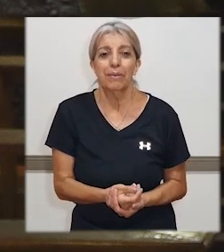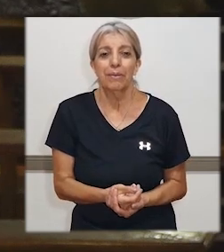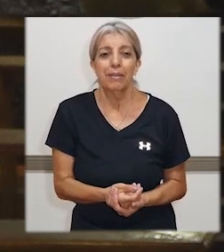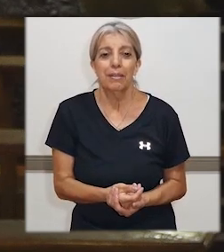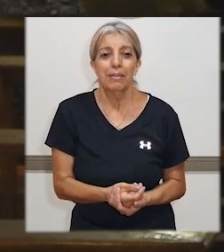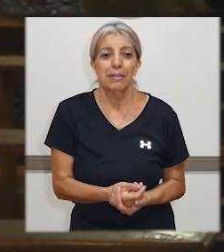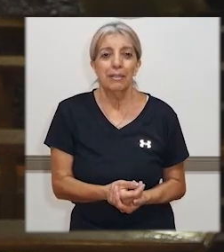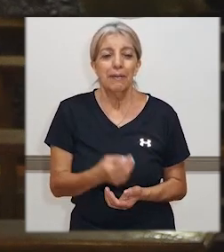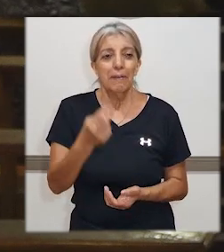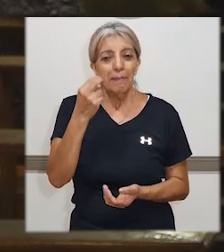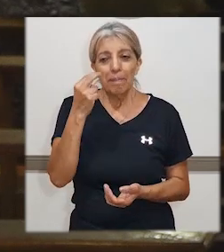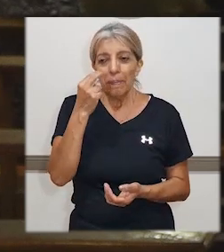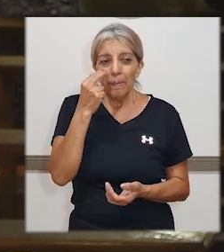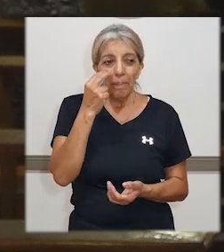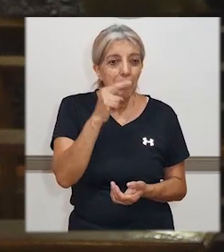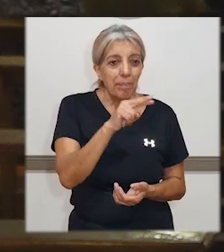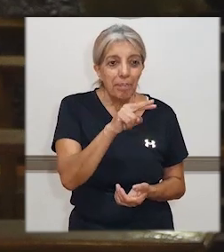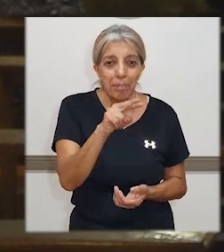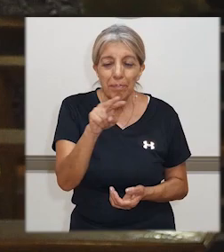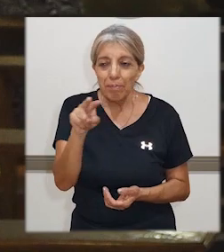amor. Me miras con